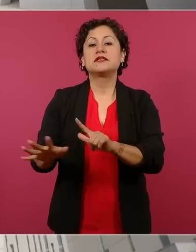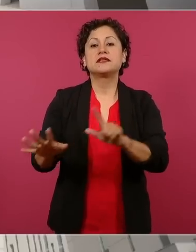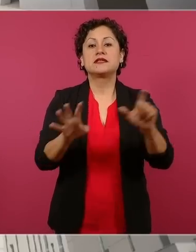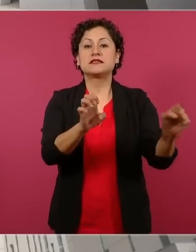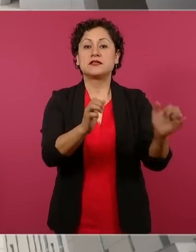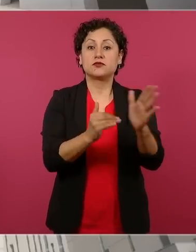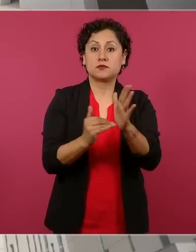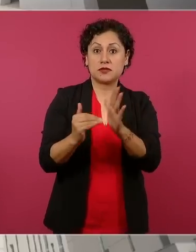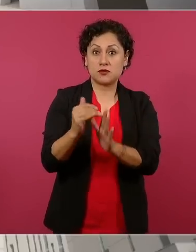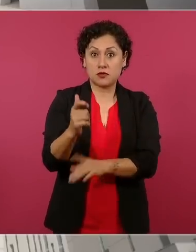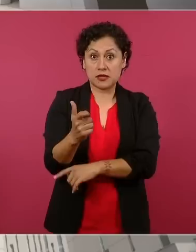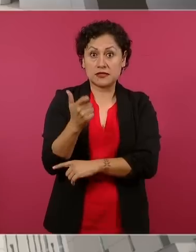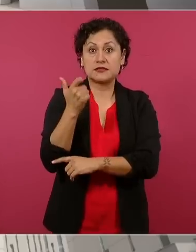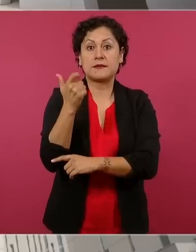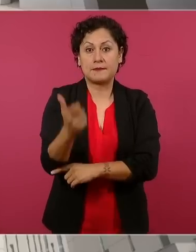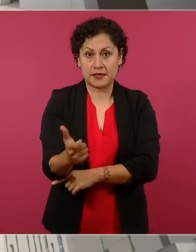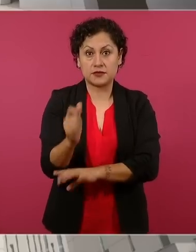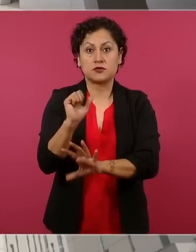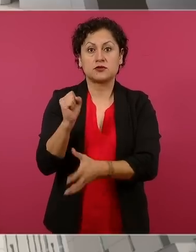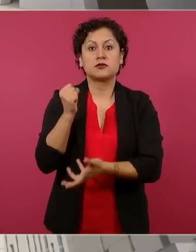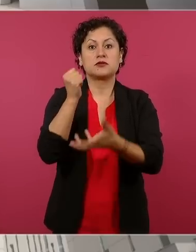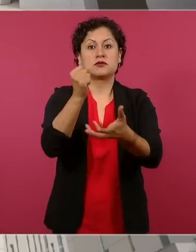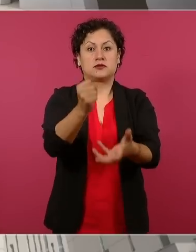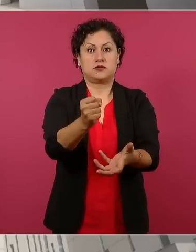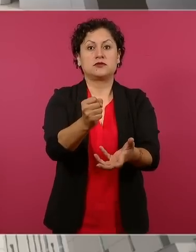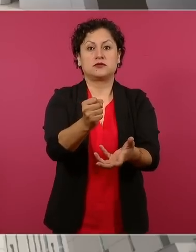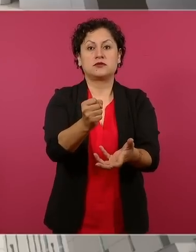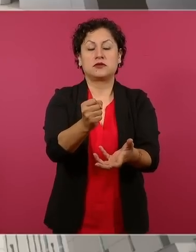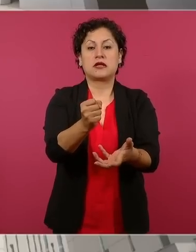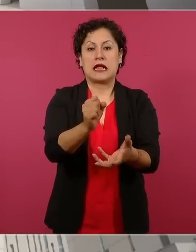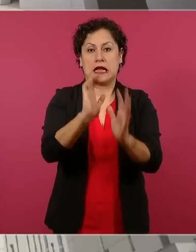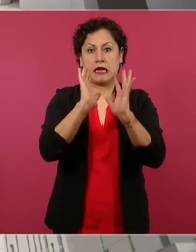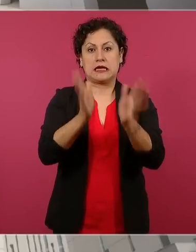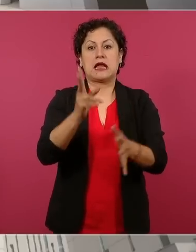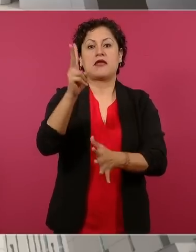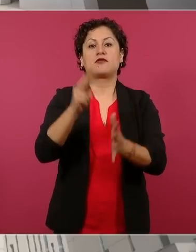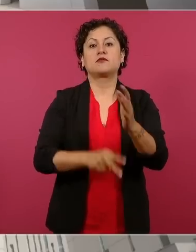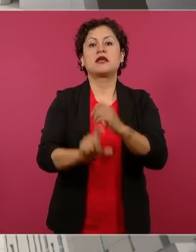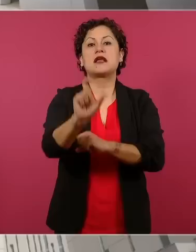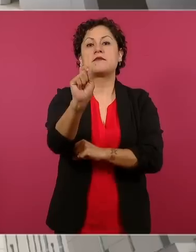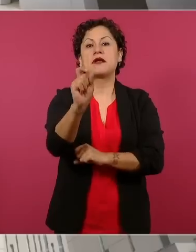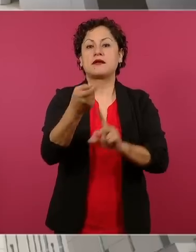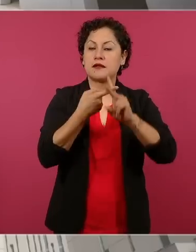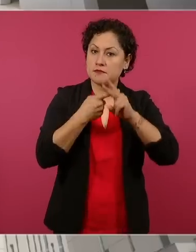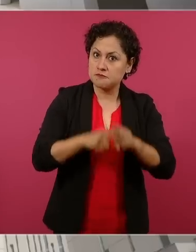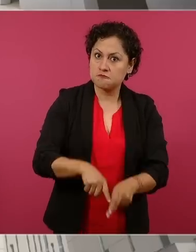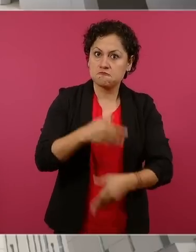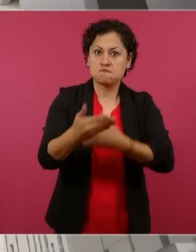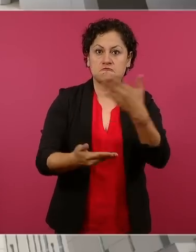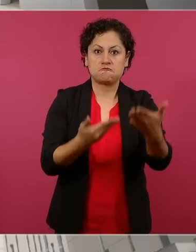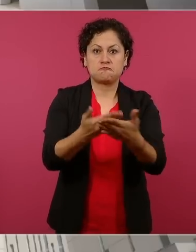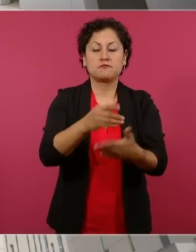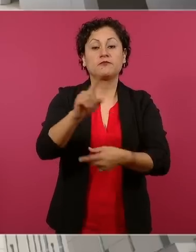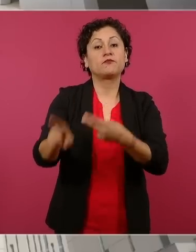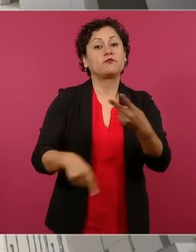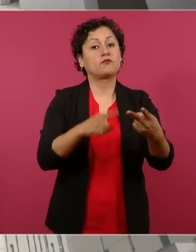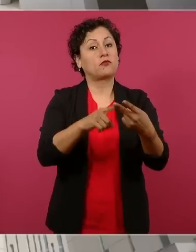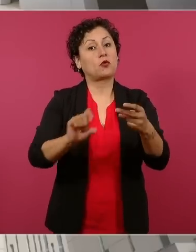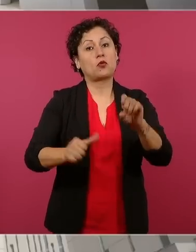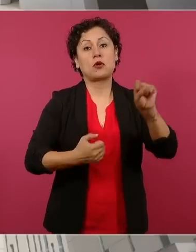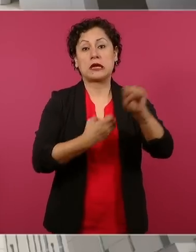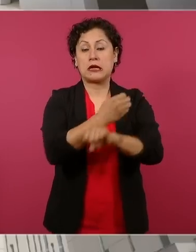pesos y el hospital fue puesto en operación en 2020. En el caso de Baja California, tenemos aquí